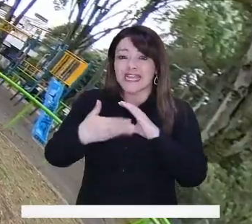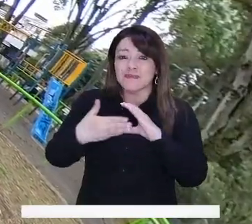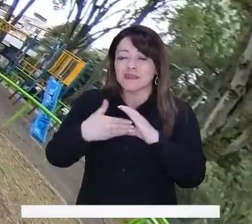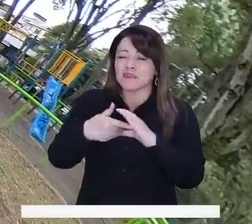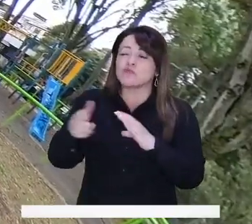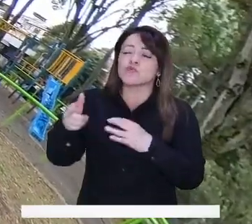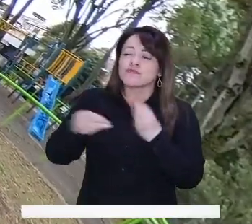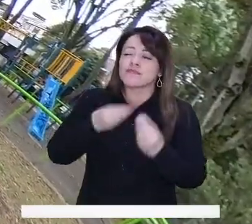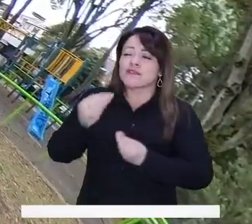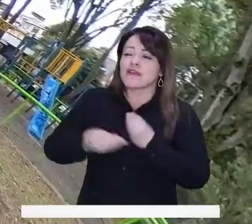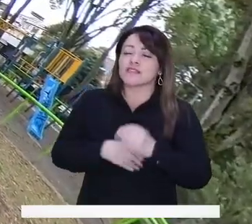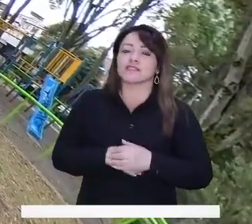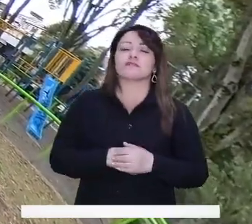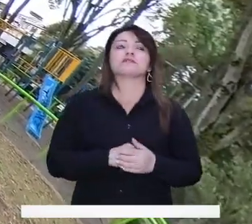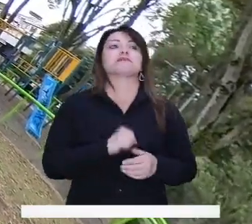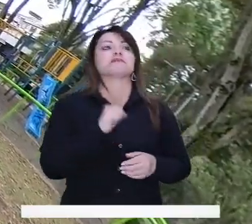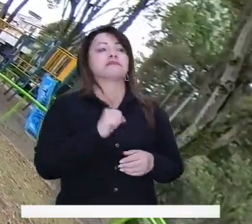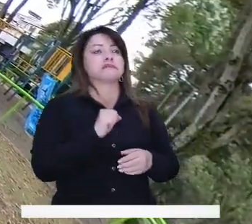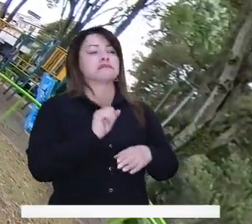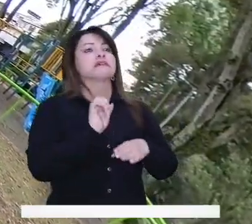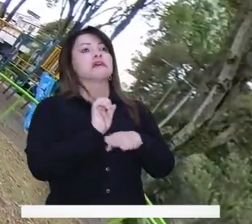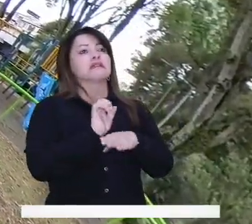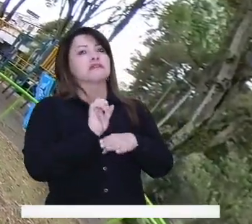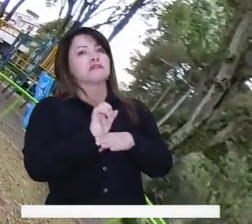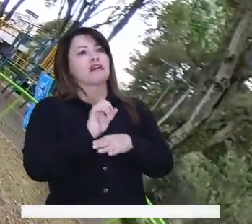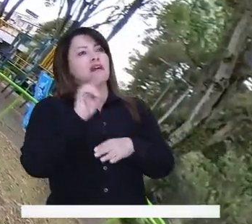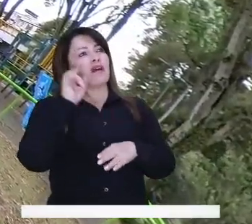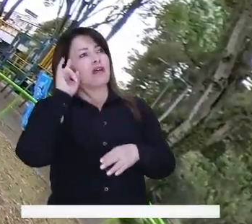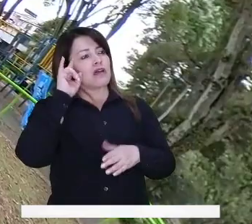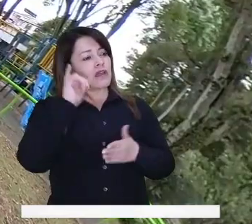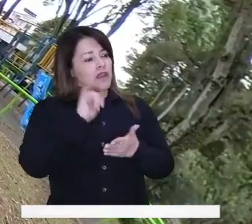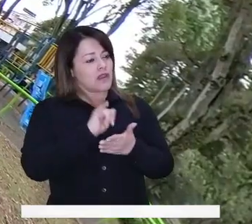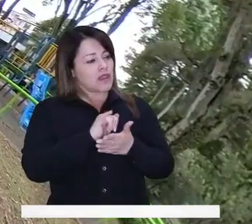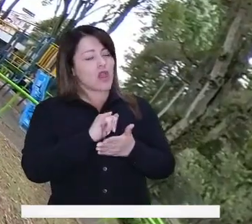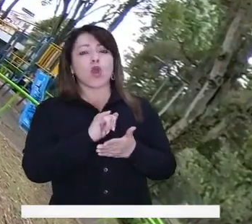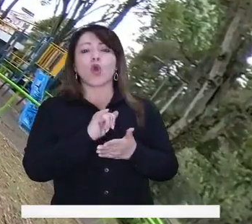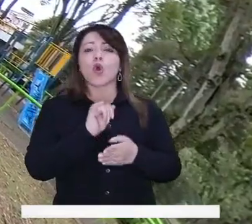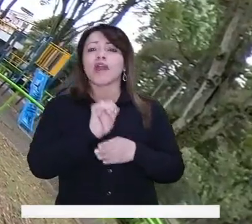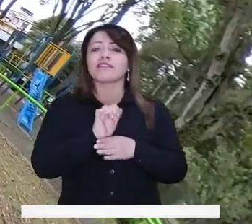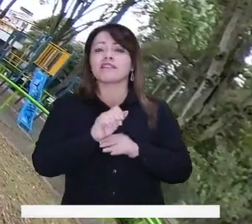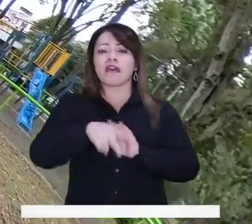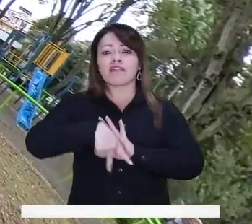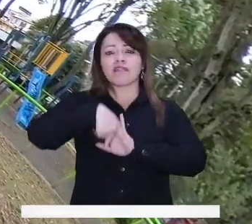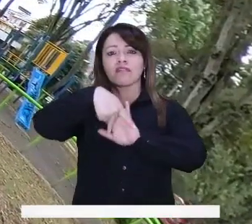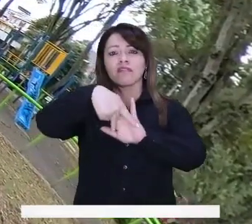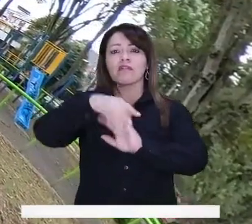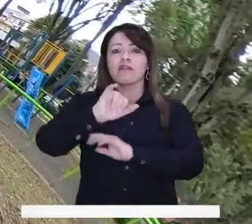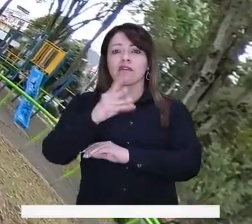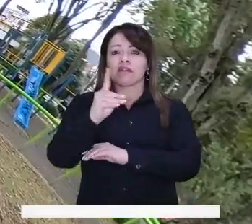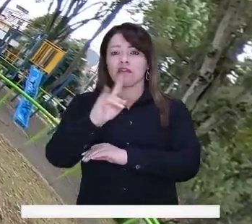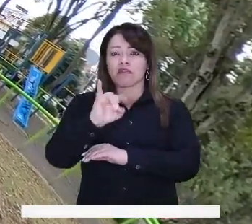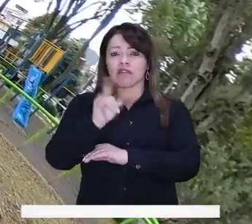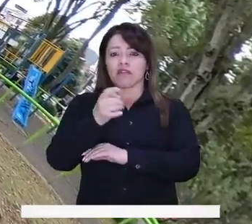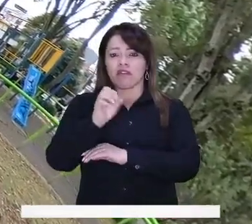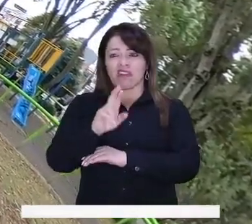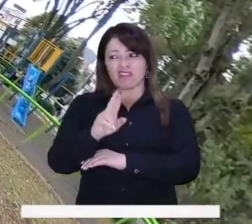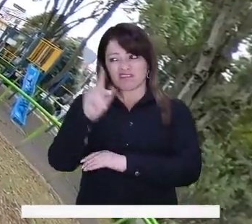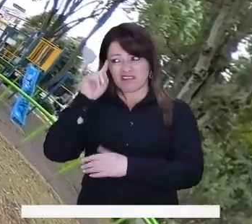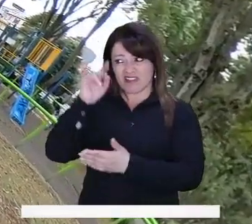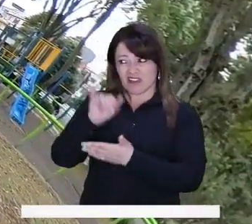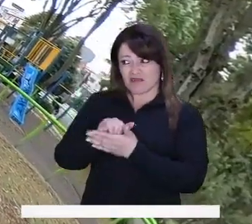ayudarse en este tema? Sí, la entidad que está, creo que la entidad que responde por eso es el IDIGER, el de gestión de